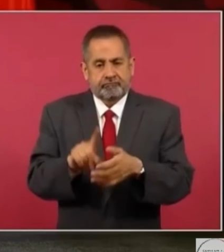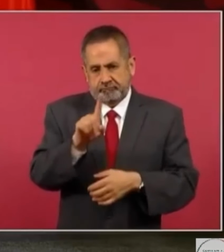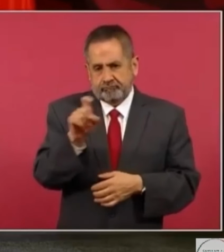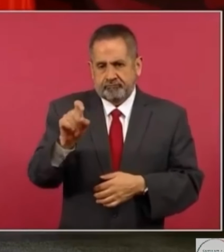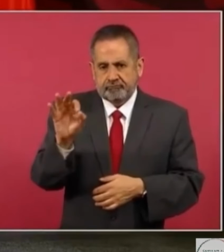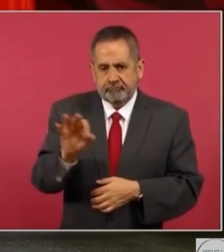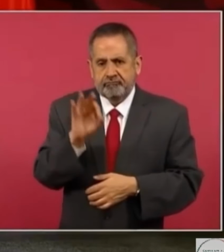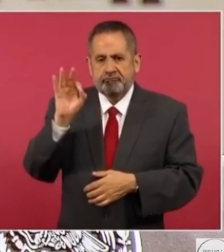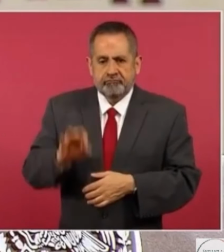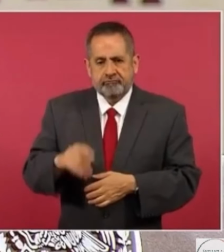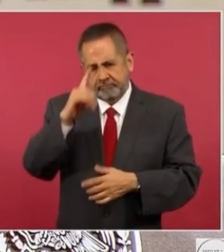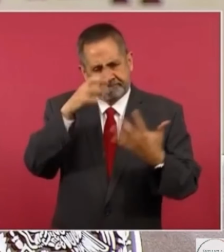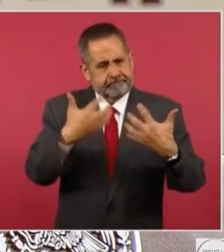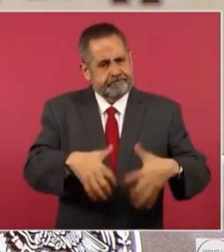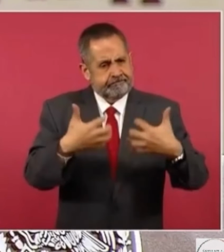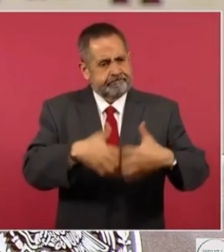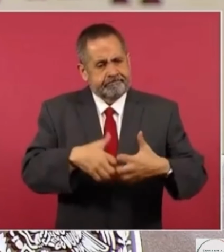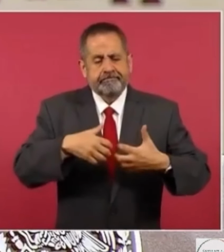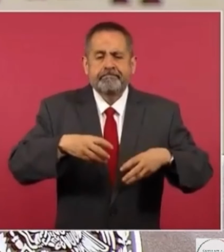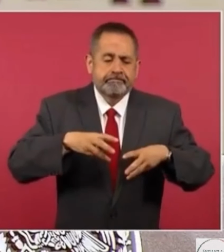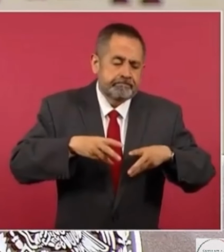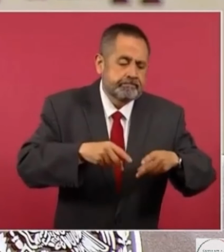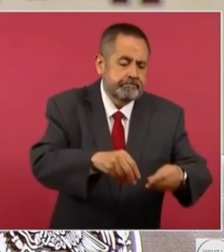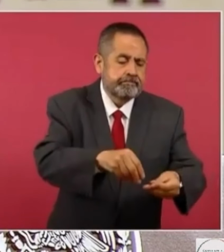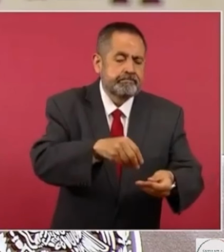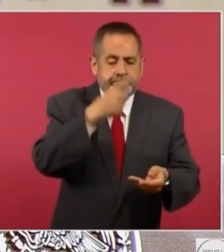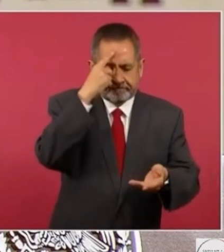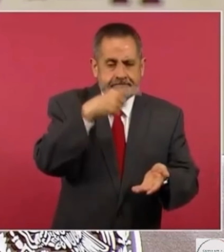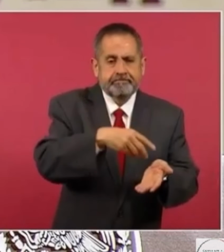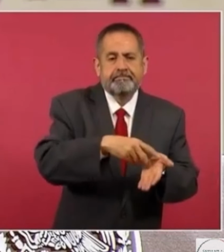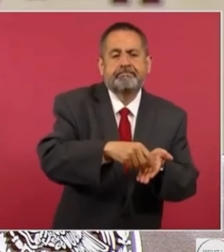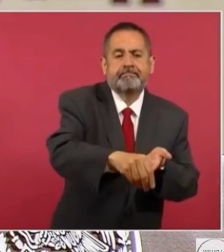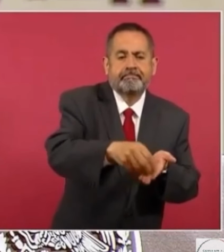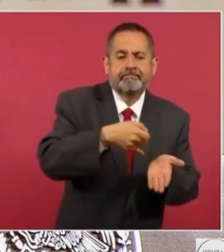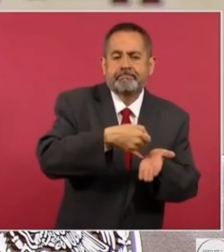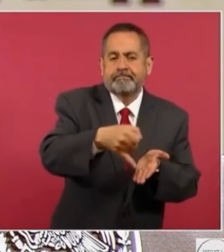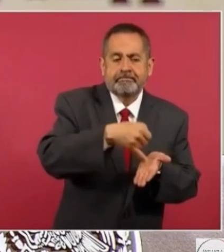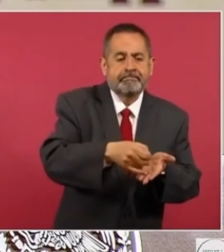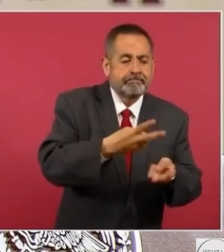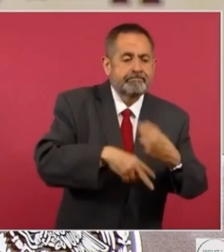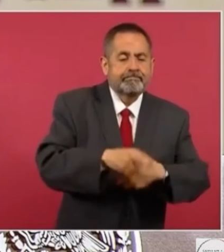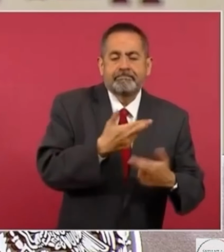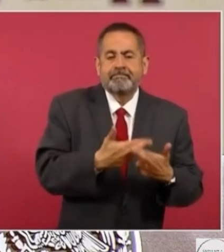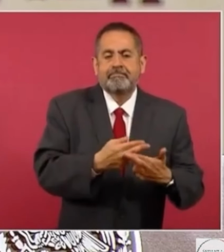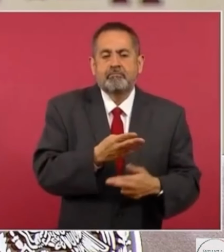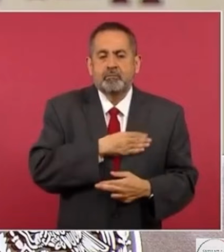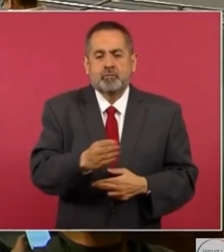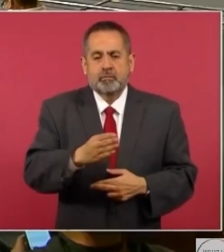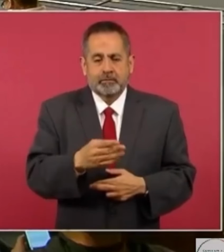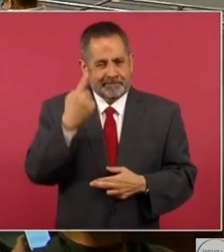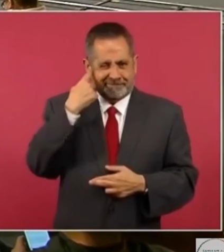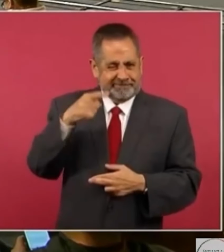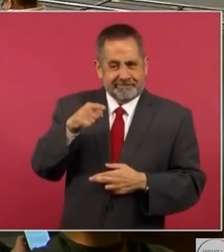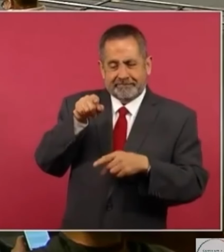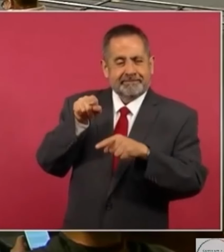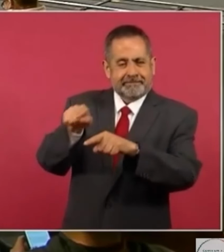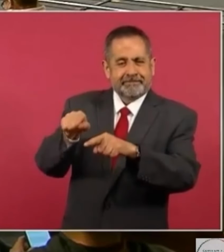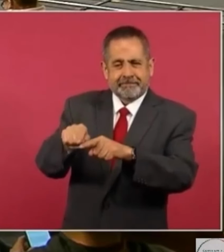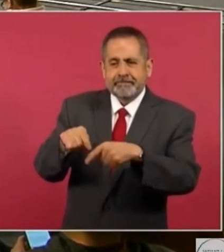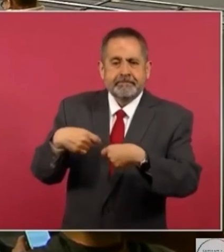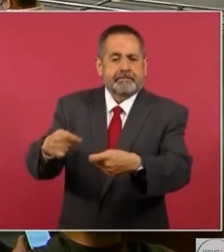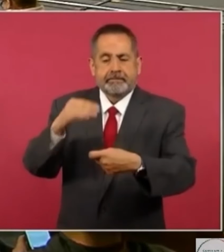100% de producción de fertilizantes para el programa de entrega gratuita a nuestros agricultores. La inversión